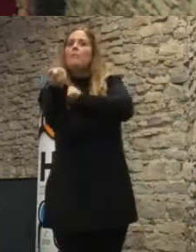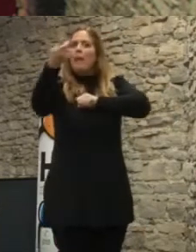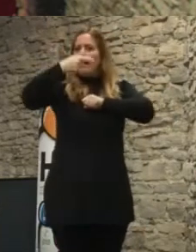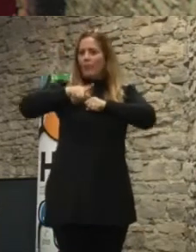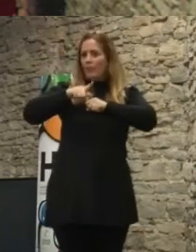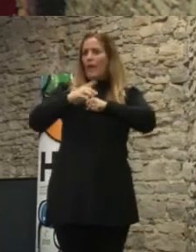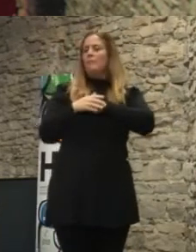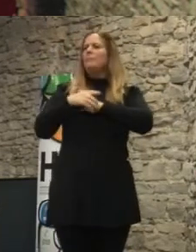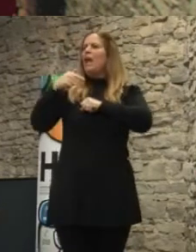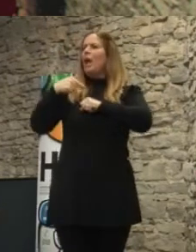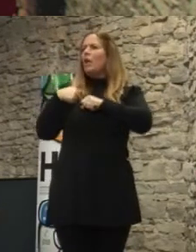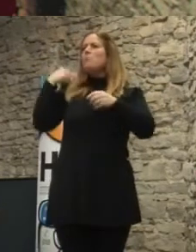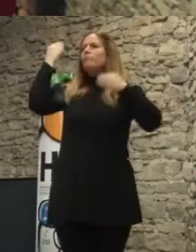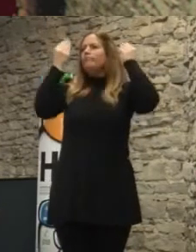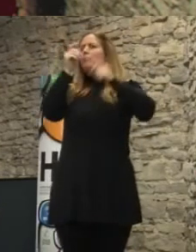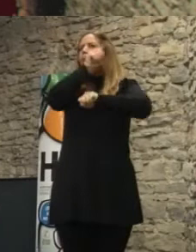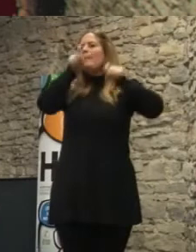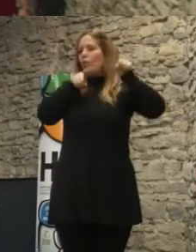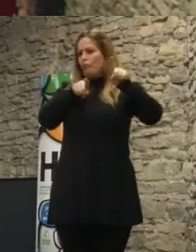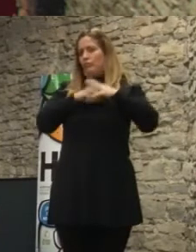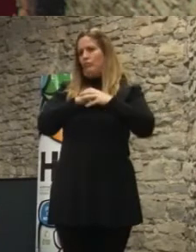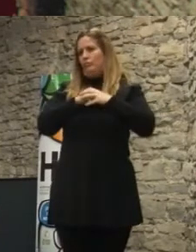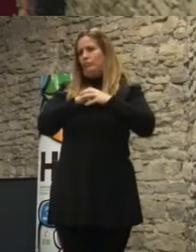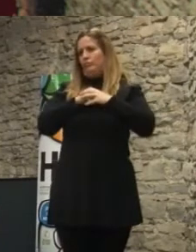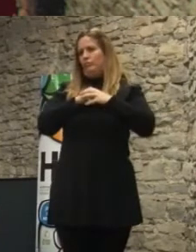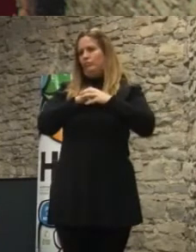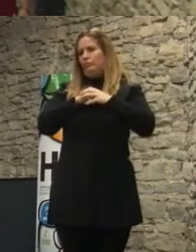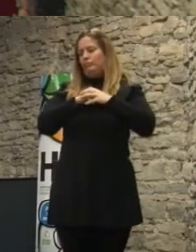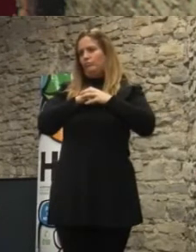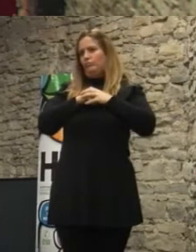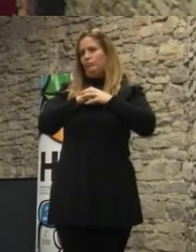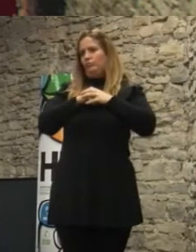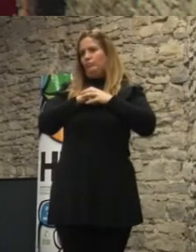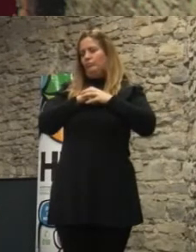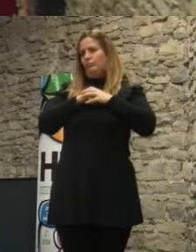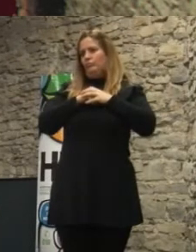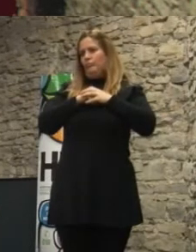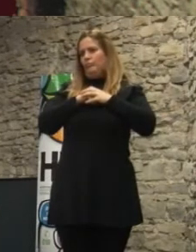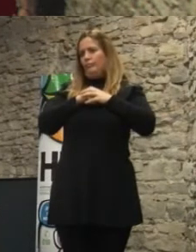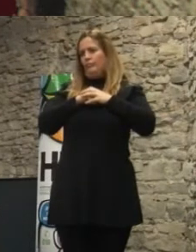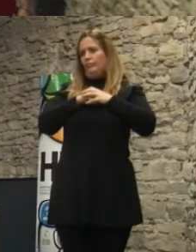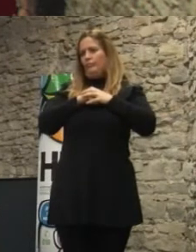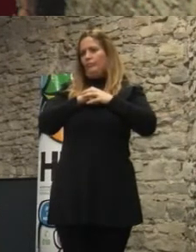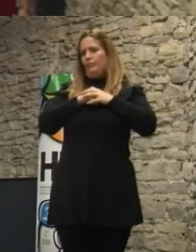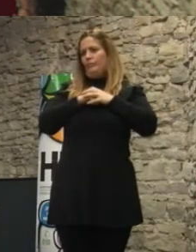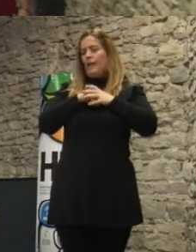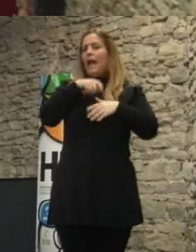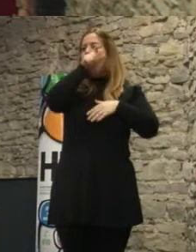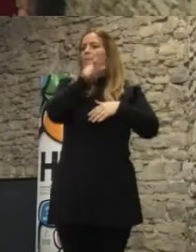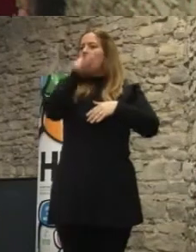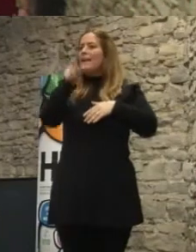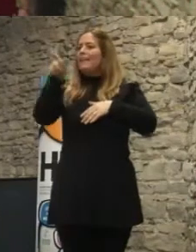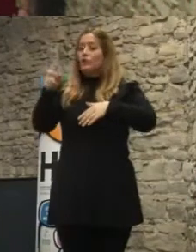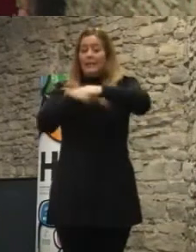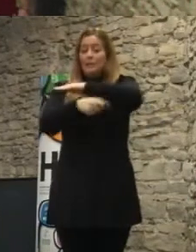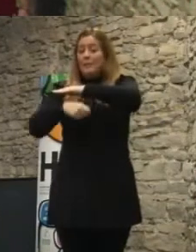me he estado preguntando cómo podemos incluir más a los nuevos vitorianos y nuevos